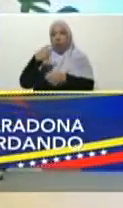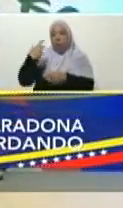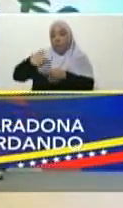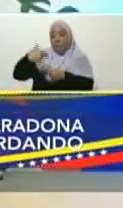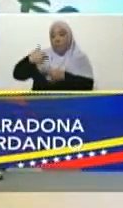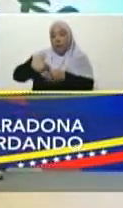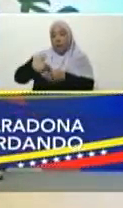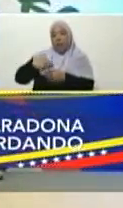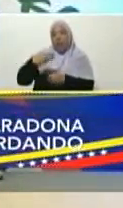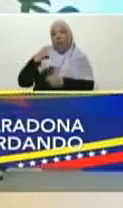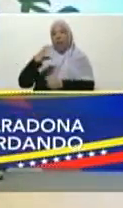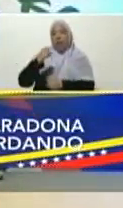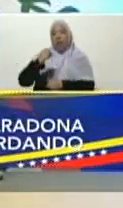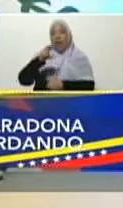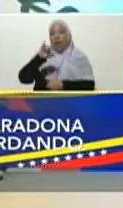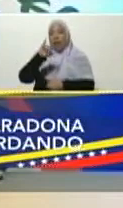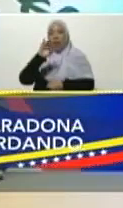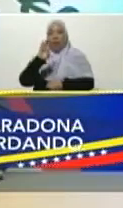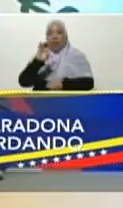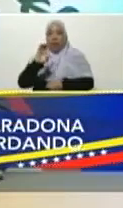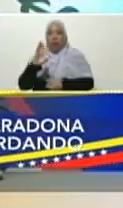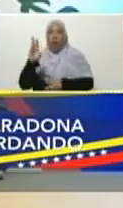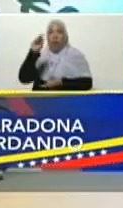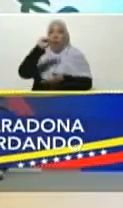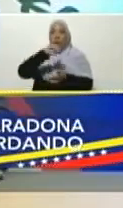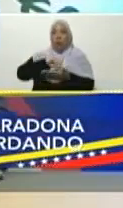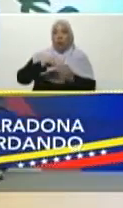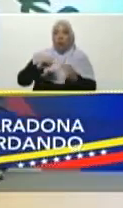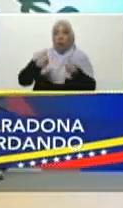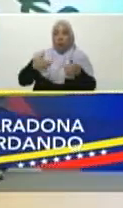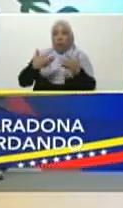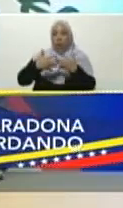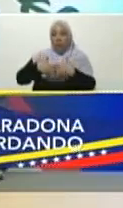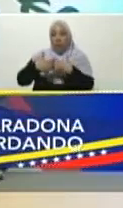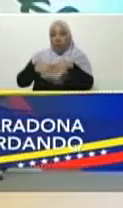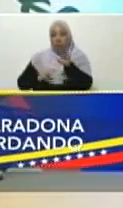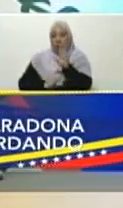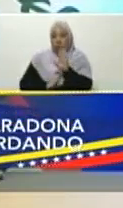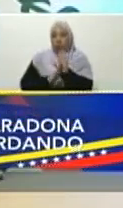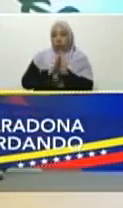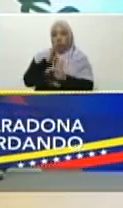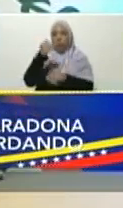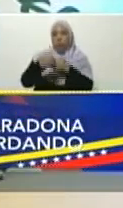Petrocaribe volverá con su empuje y su fuerza.